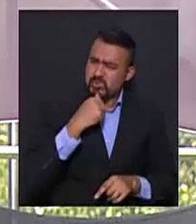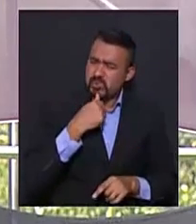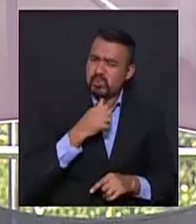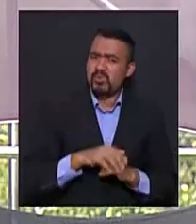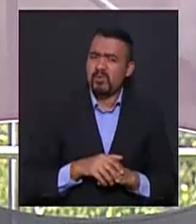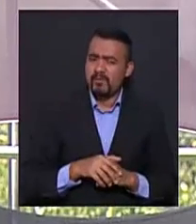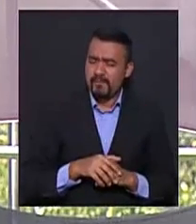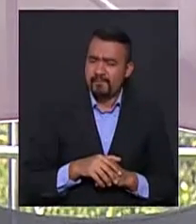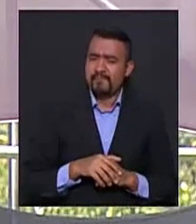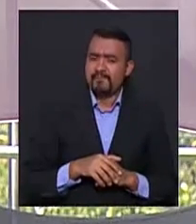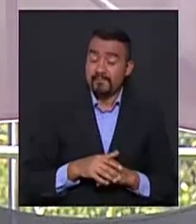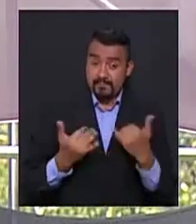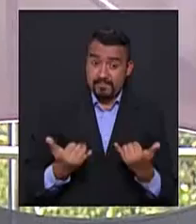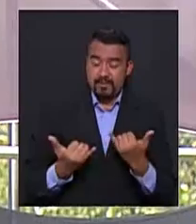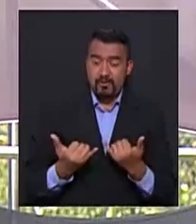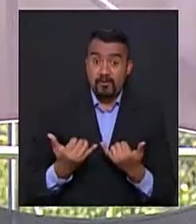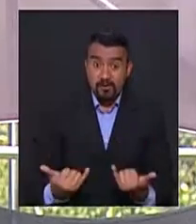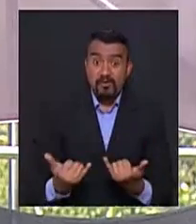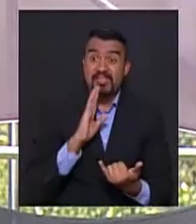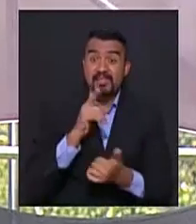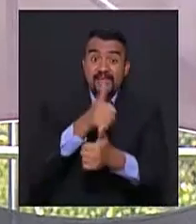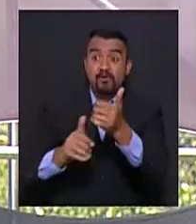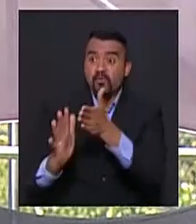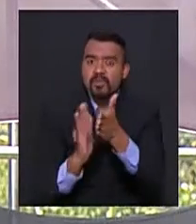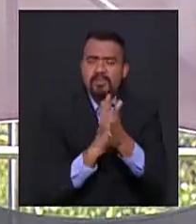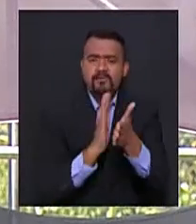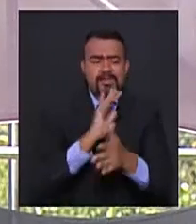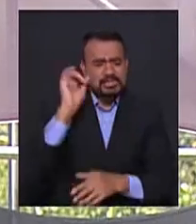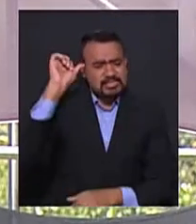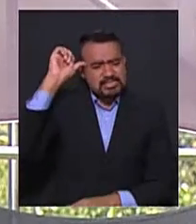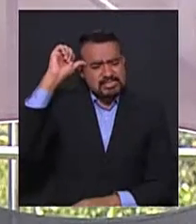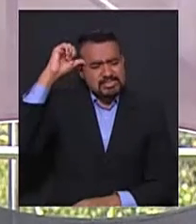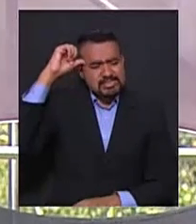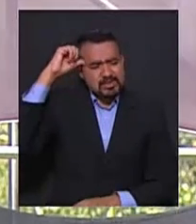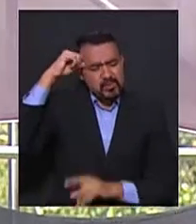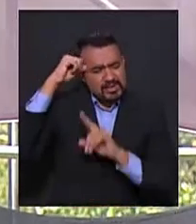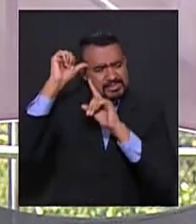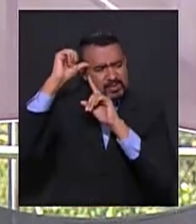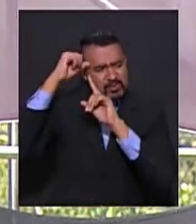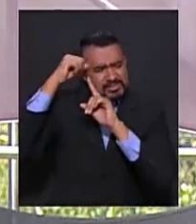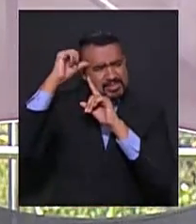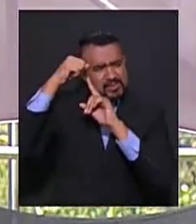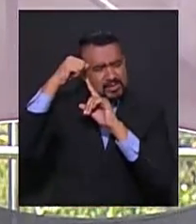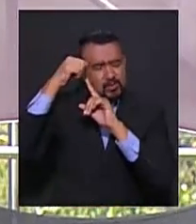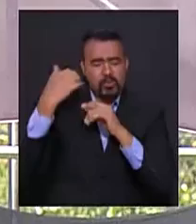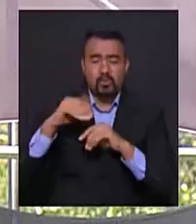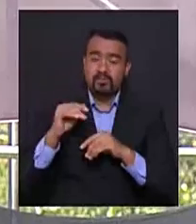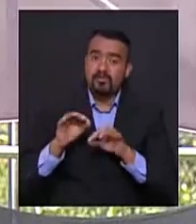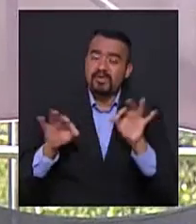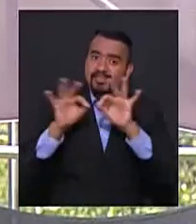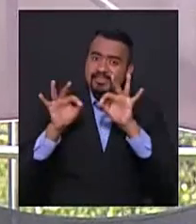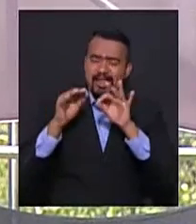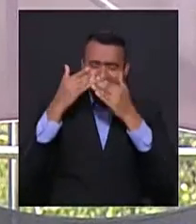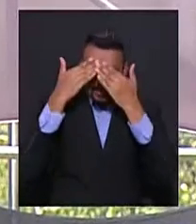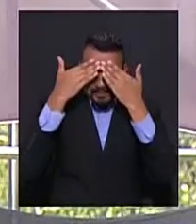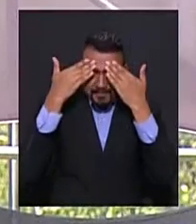Tocar esta herida es revivirla para buscar que cicatrice. Cuando nuestras heridas